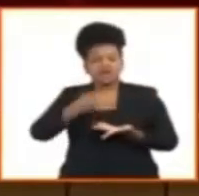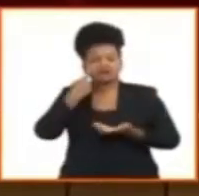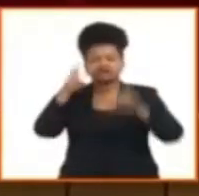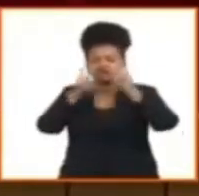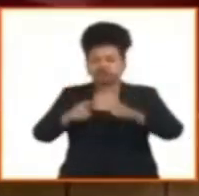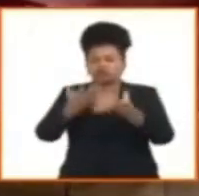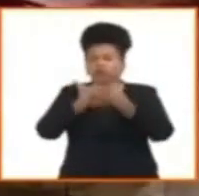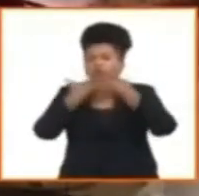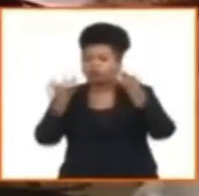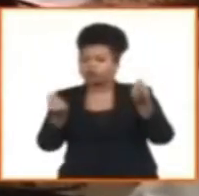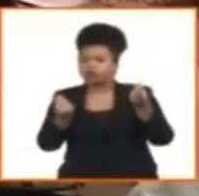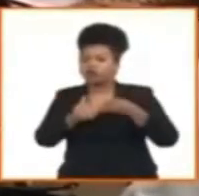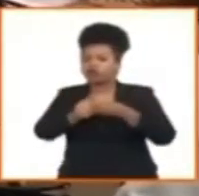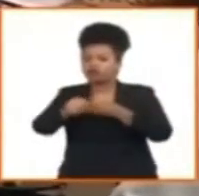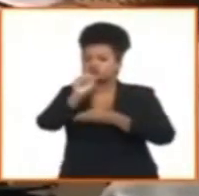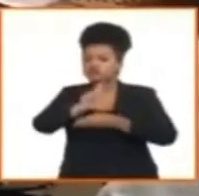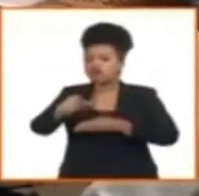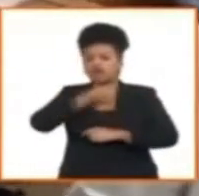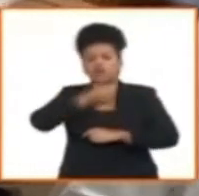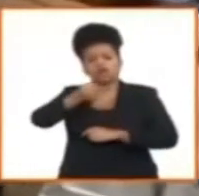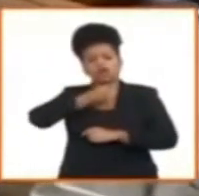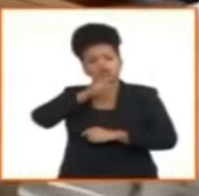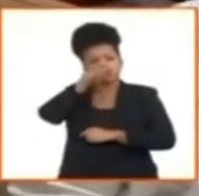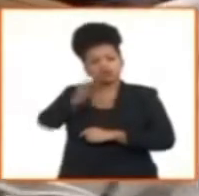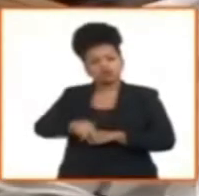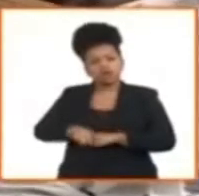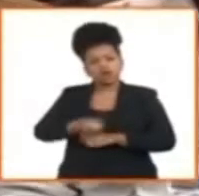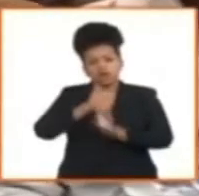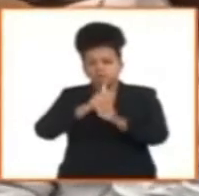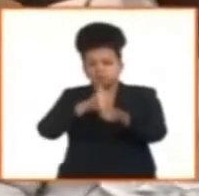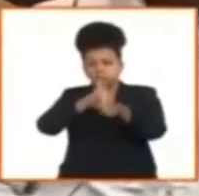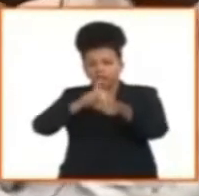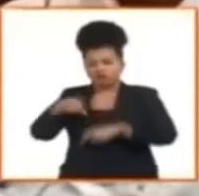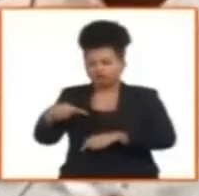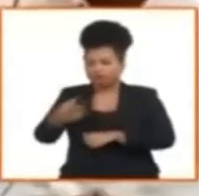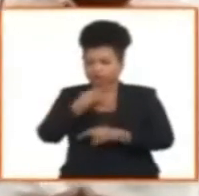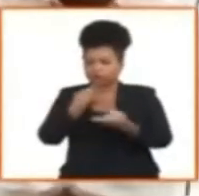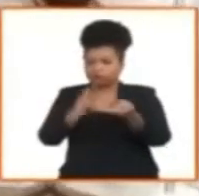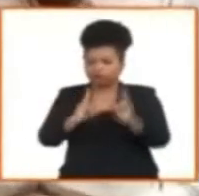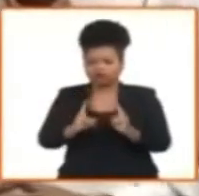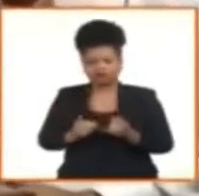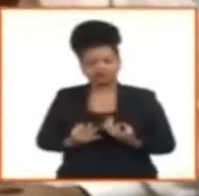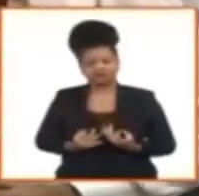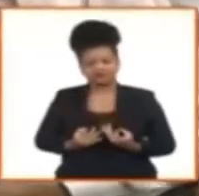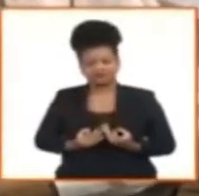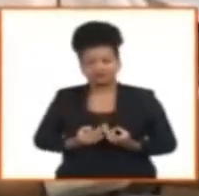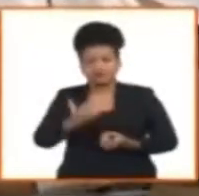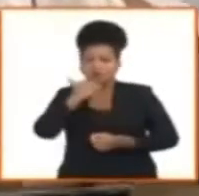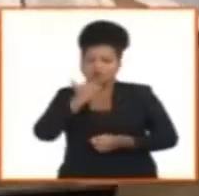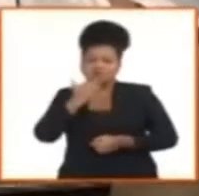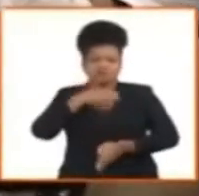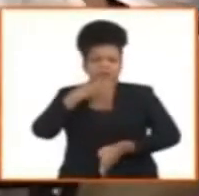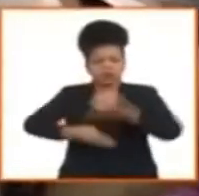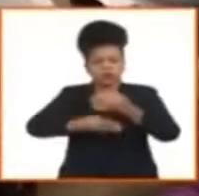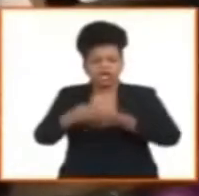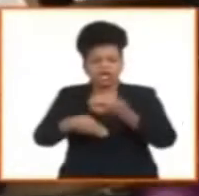periodistas asesinados diariamente, al abuso policial de otras latitudes, a las fuerzas paramilitares que actúan, reconocidas por